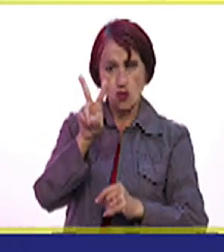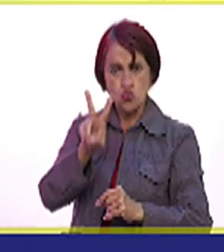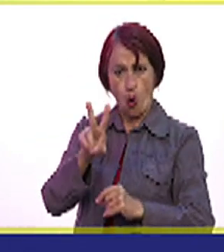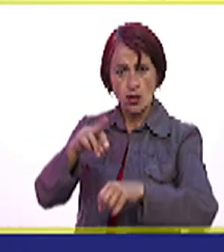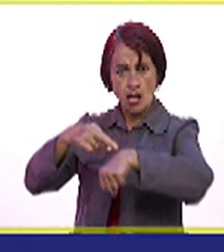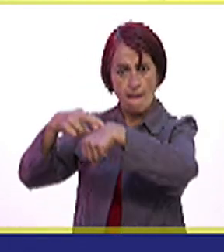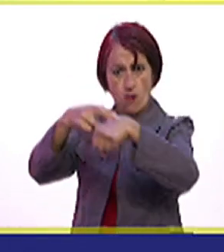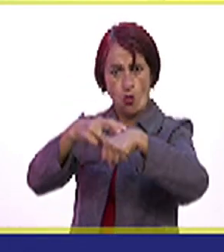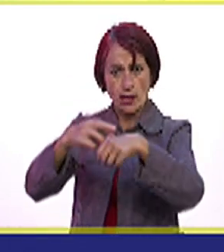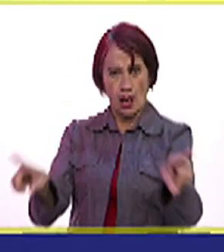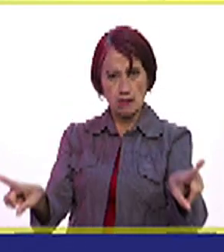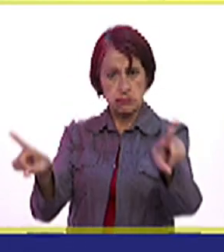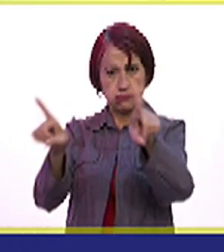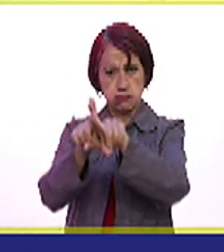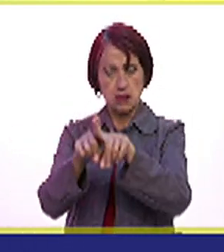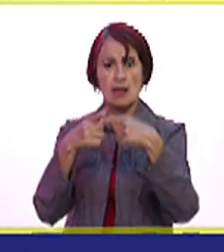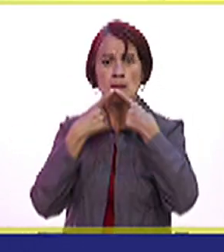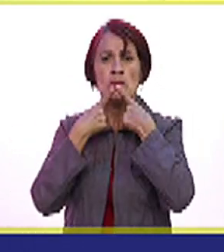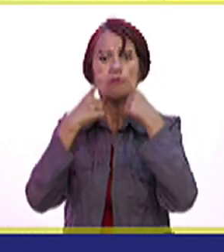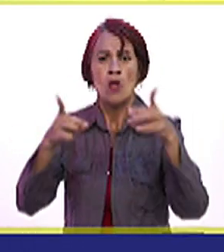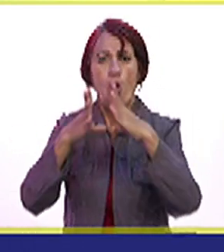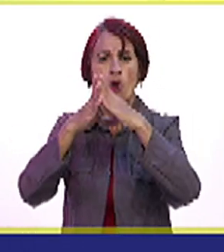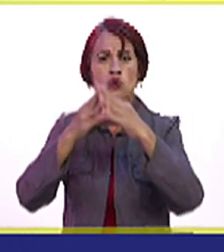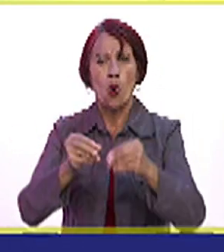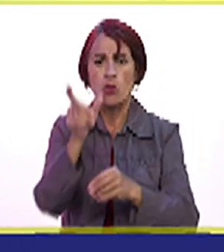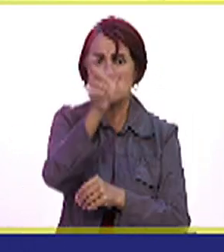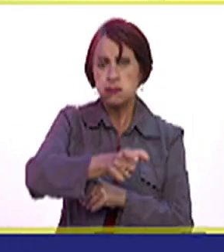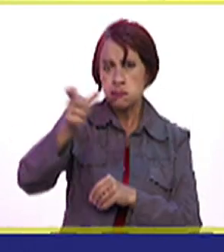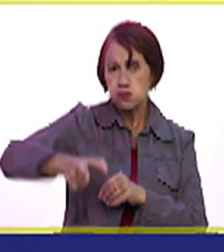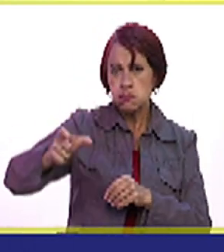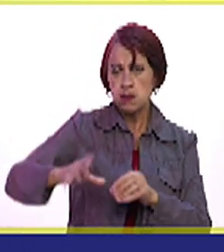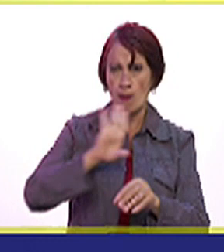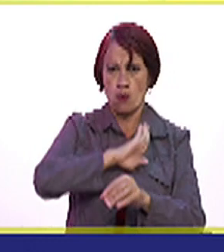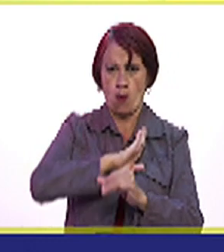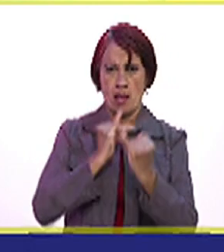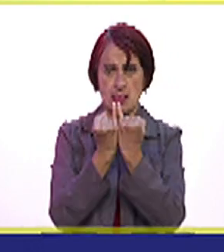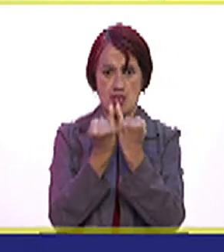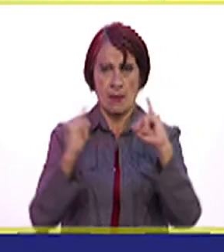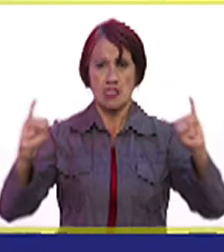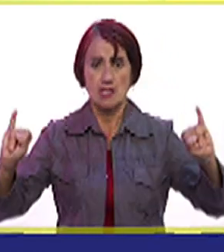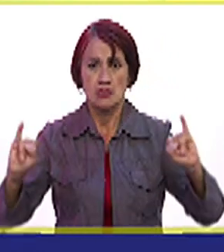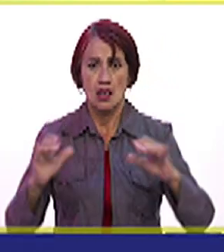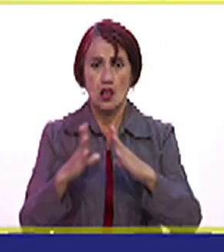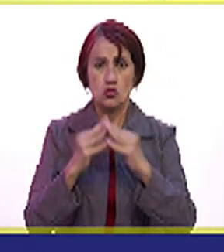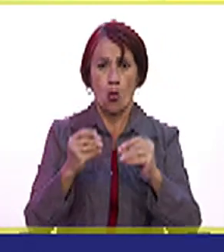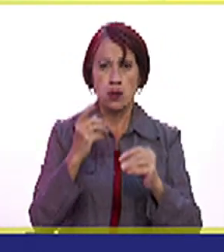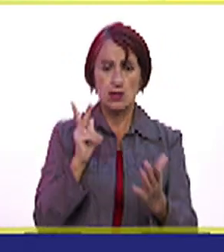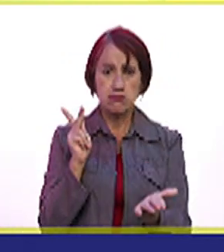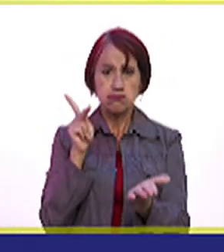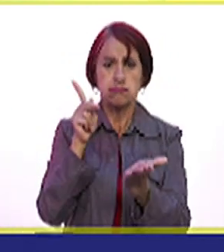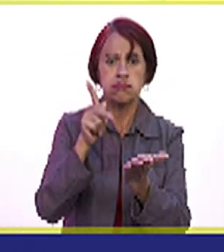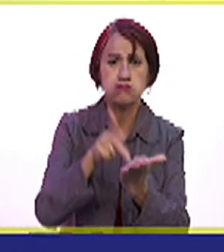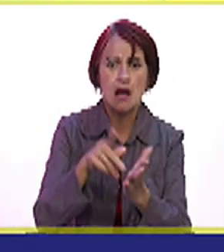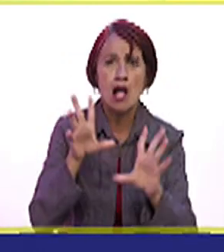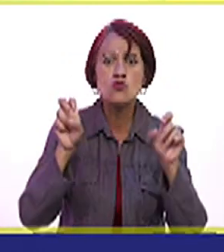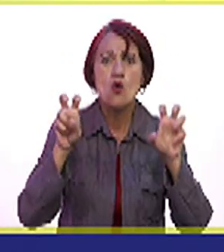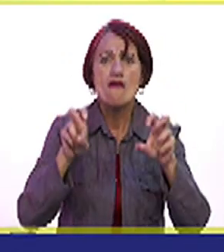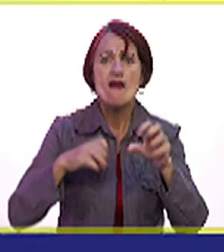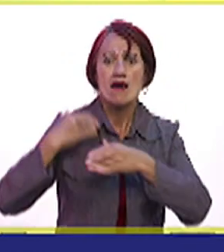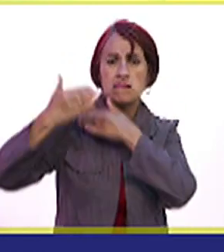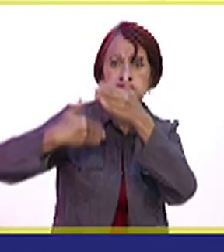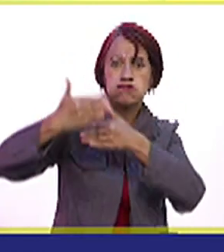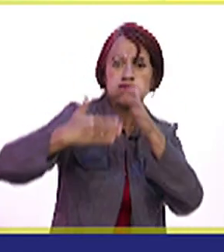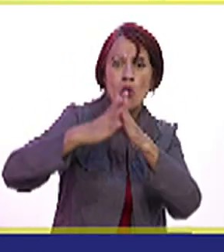República genuina que proclamaron los patriarcas de vuestra independencia. Y veréis abierta la nueva era de la